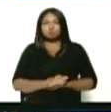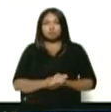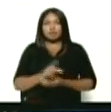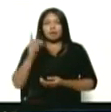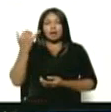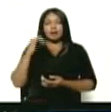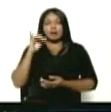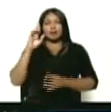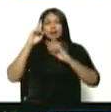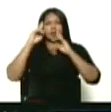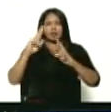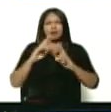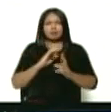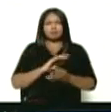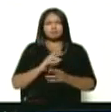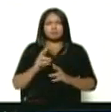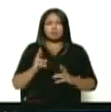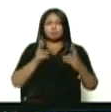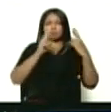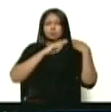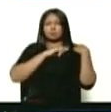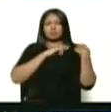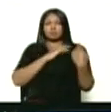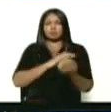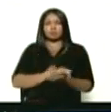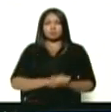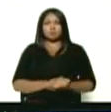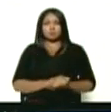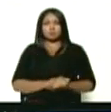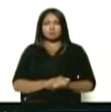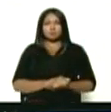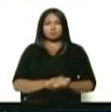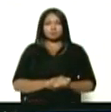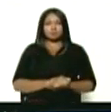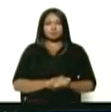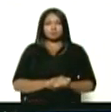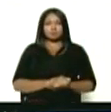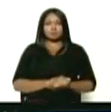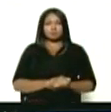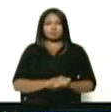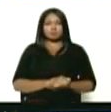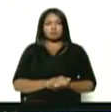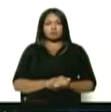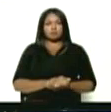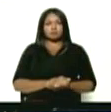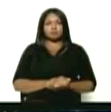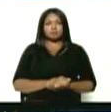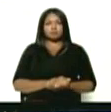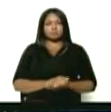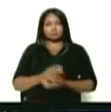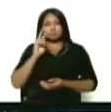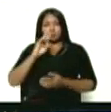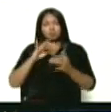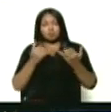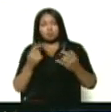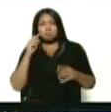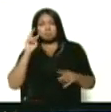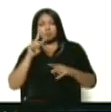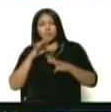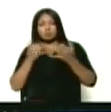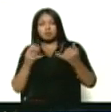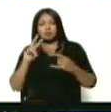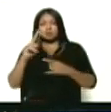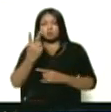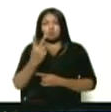Rodríguez, Néstor Reverol, Hipólito Abreu, ministro de Transporte. Usted, por mí, estaría allí. Y allí el